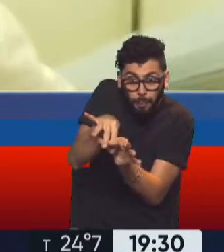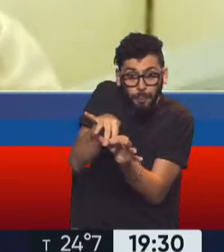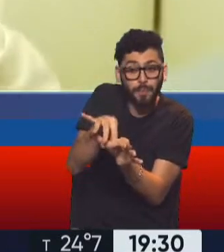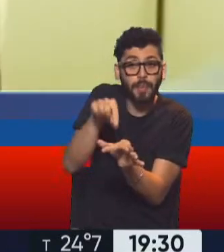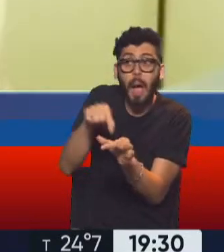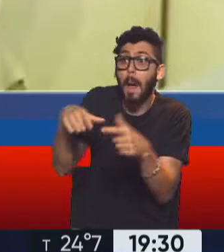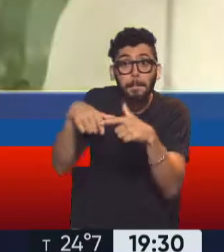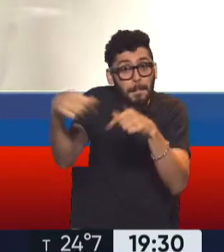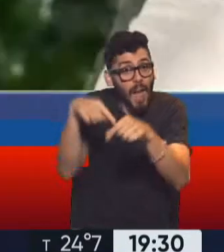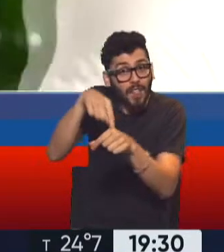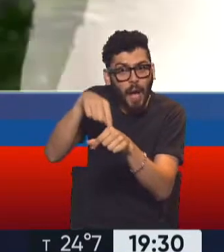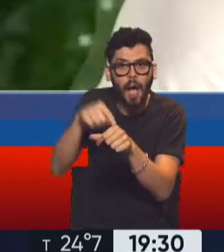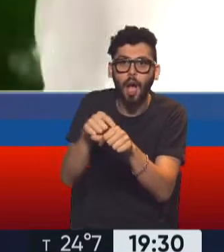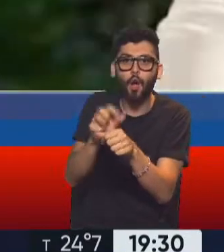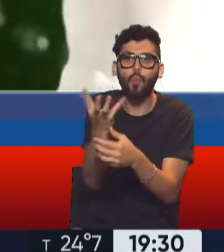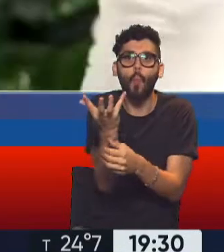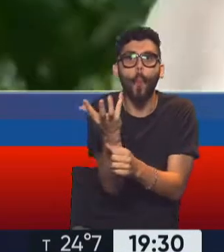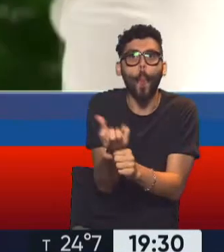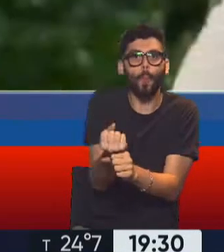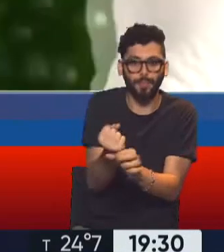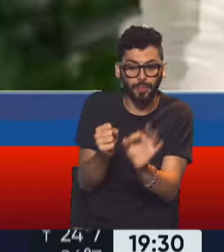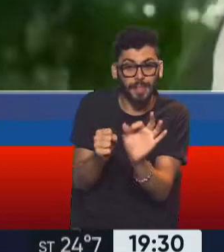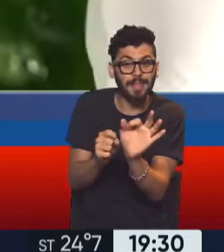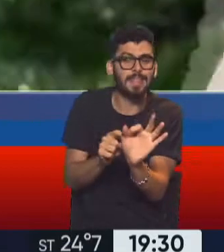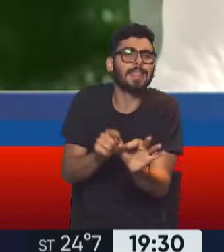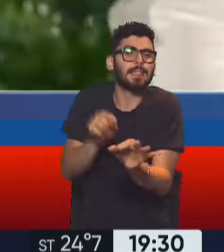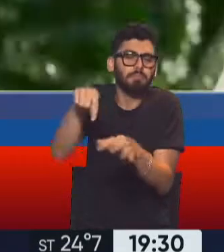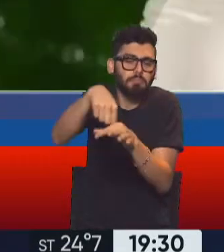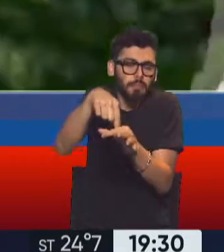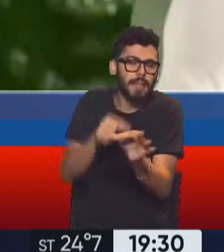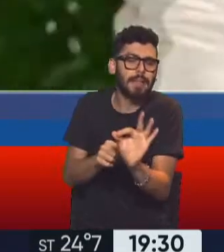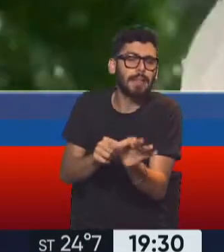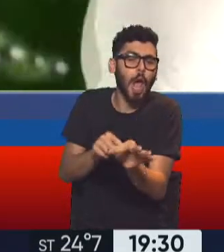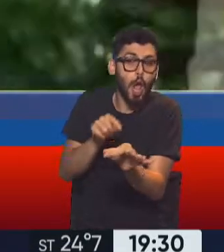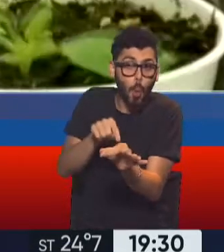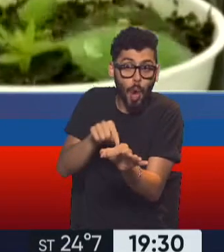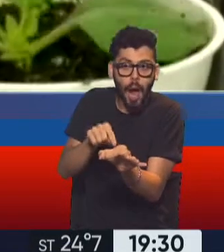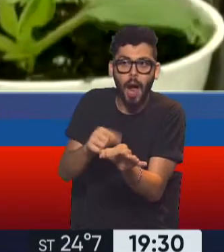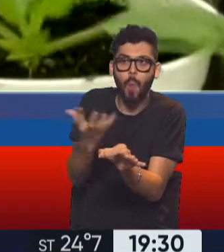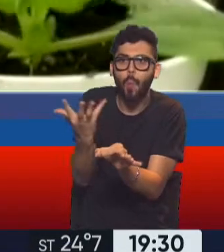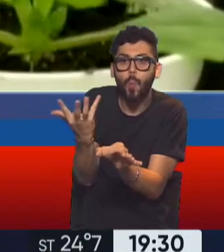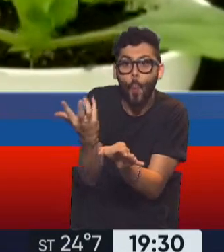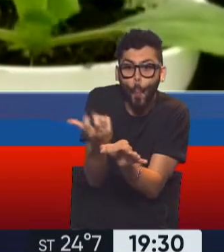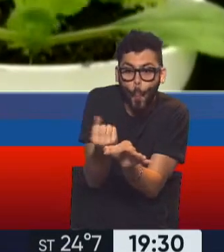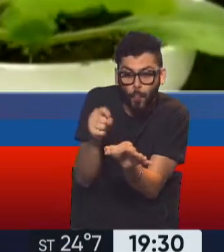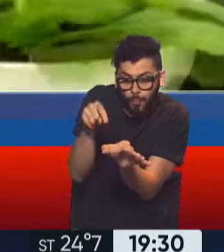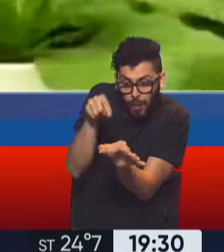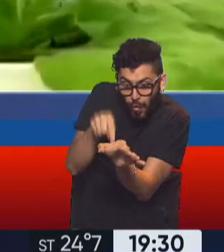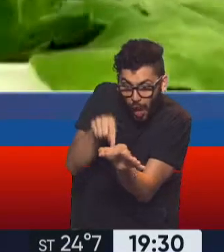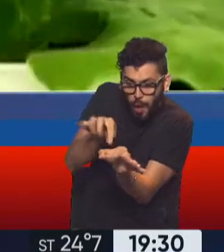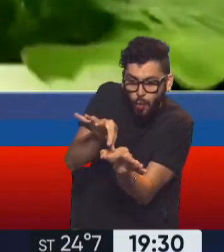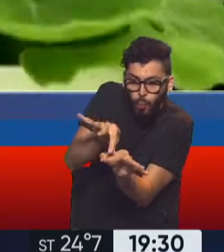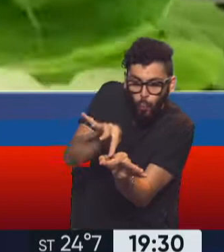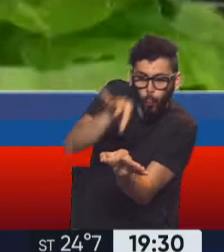planta incorpora eso a sus células y uno puede extraer de allí las proteínas para la